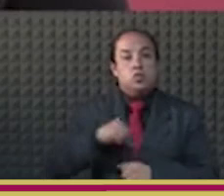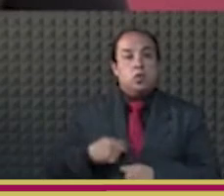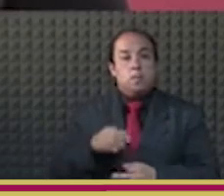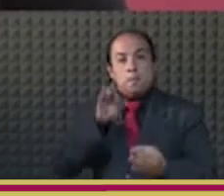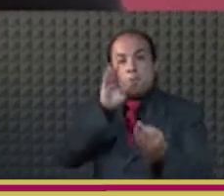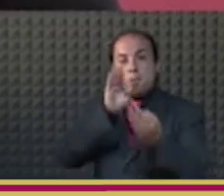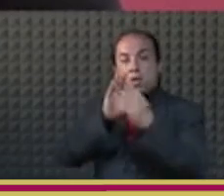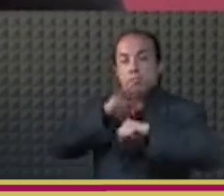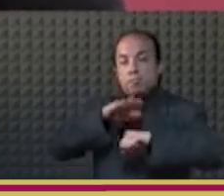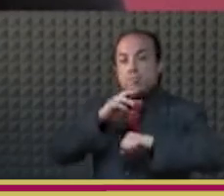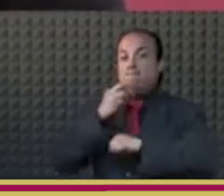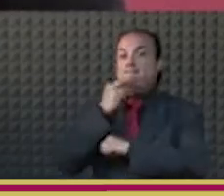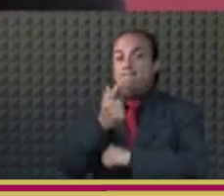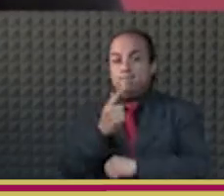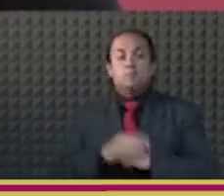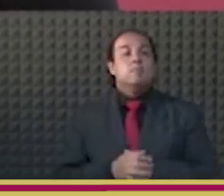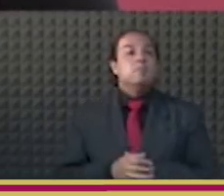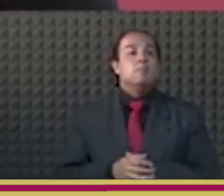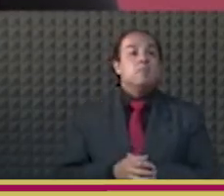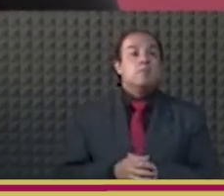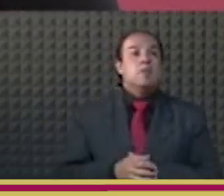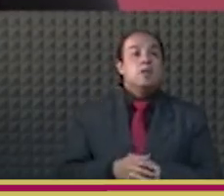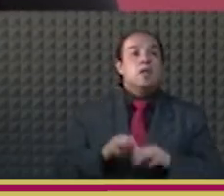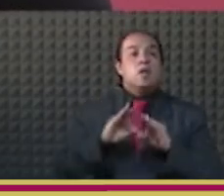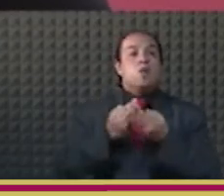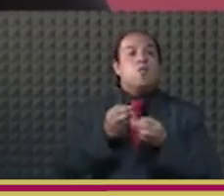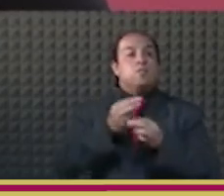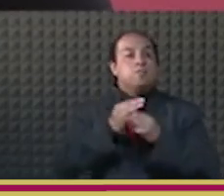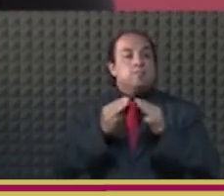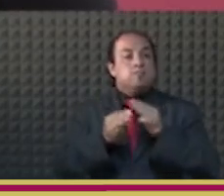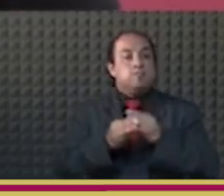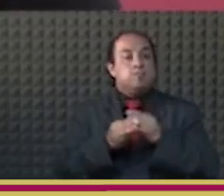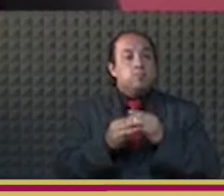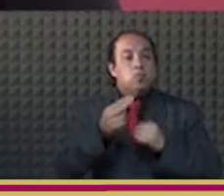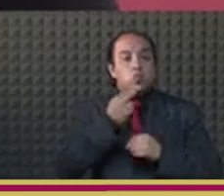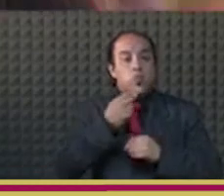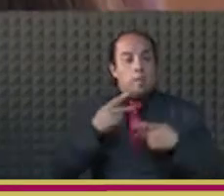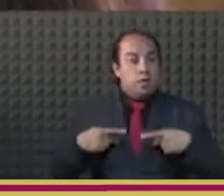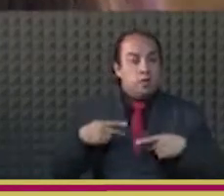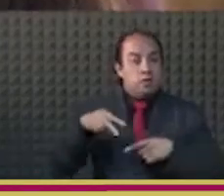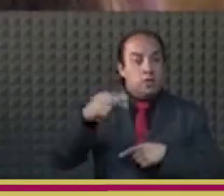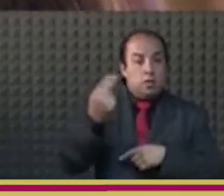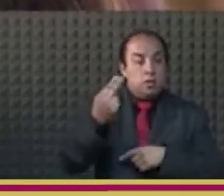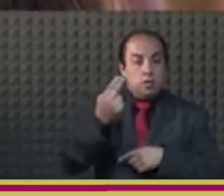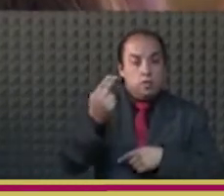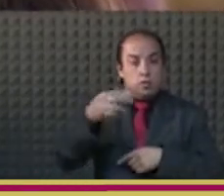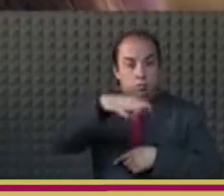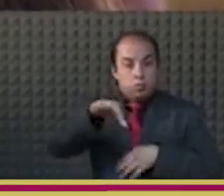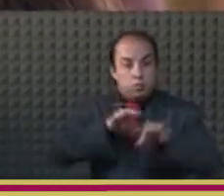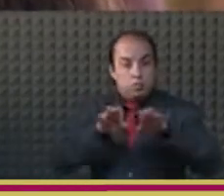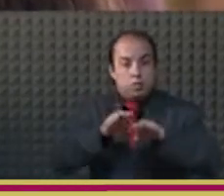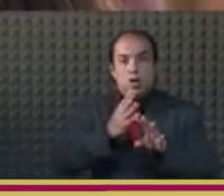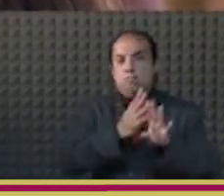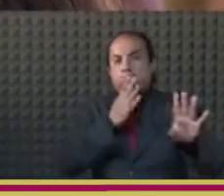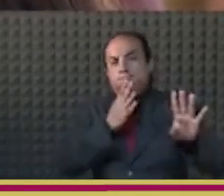acercar más y mejor estas herramientas para aquellos que estén buscando un empleo, sin filas